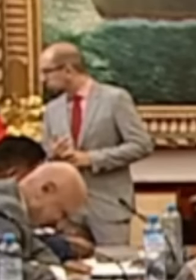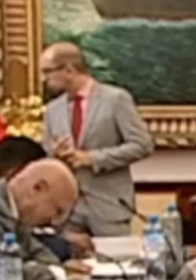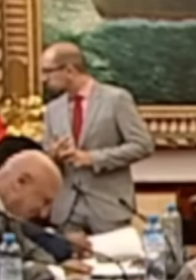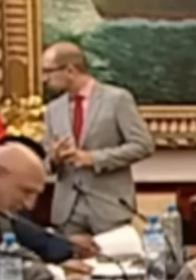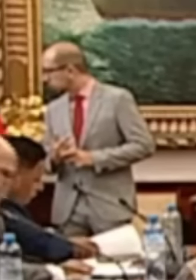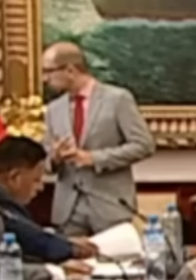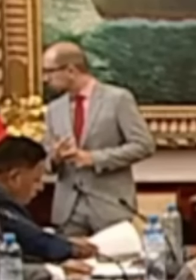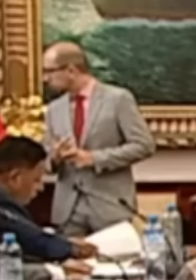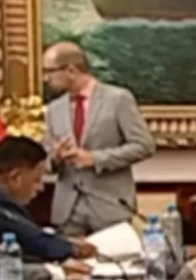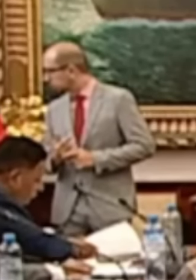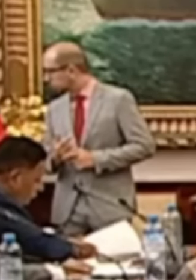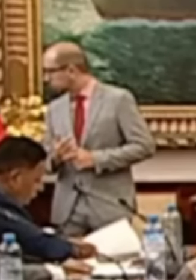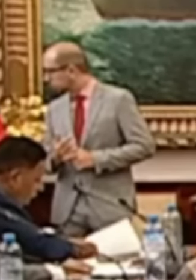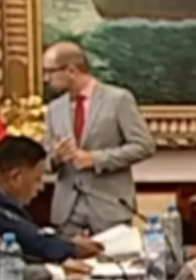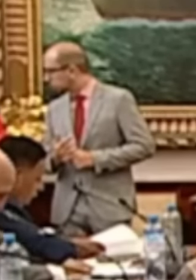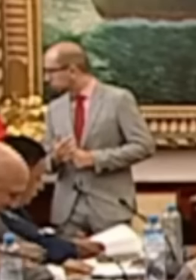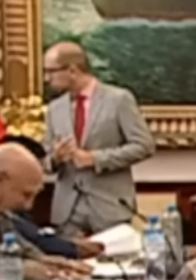Palacios Guamán dijo que sí.